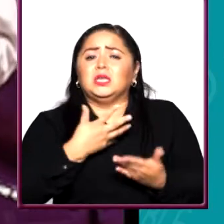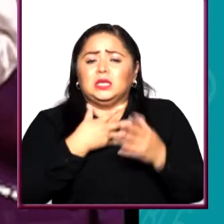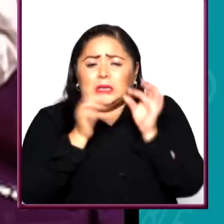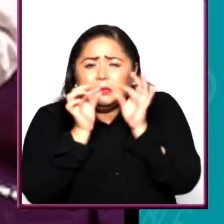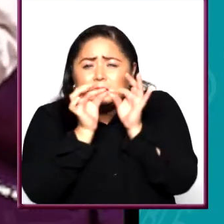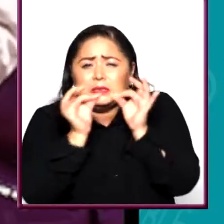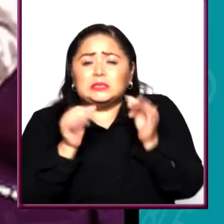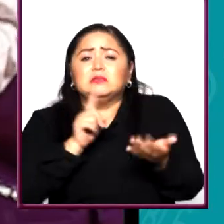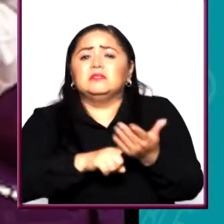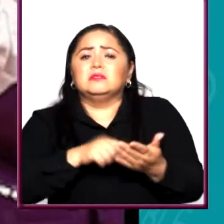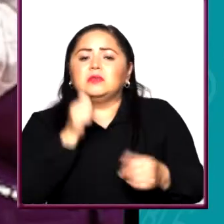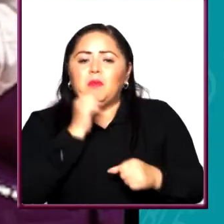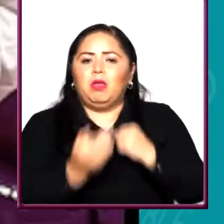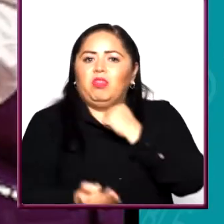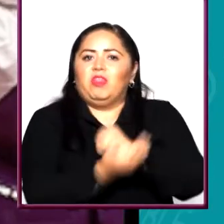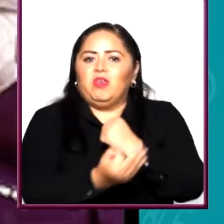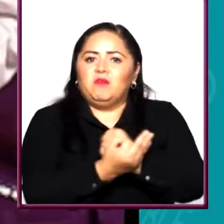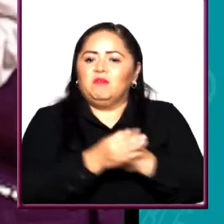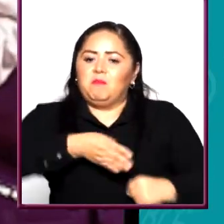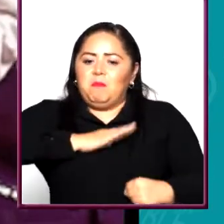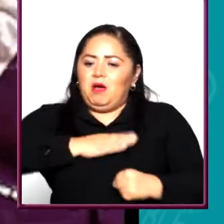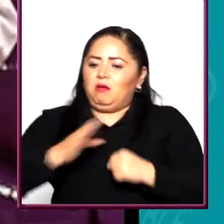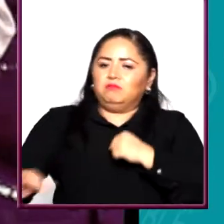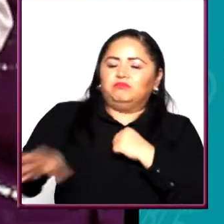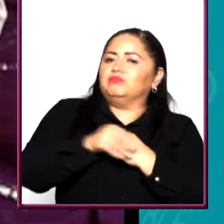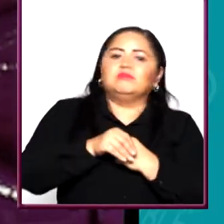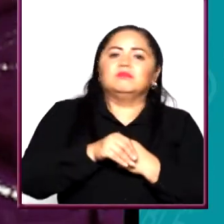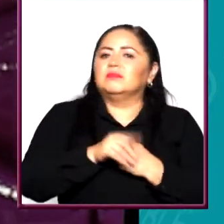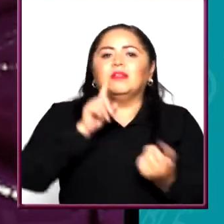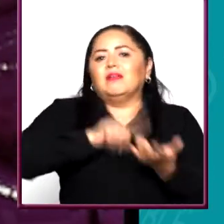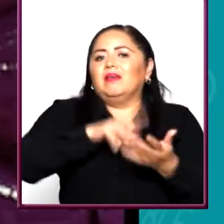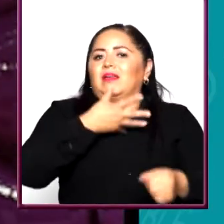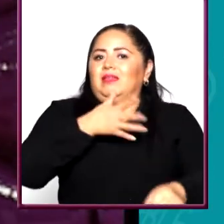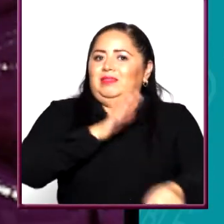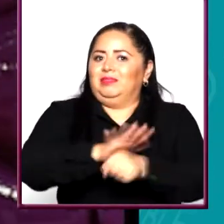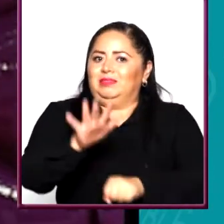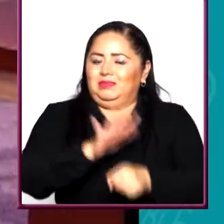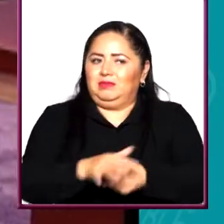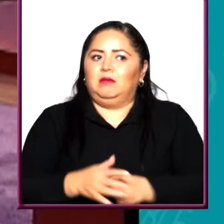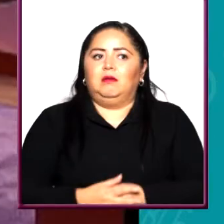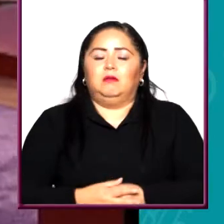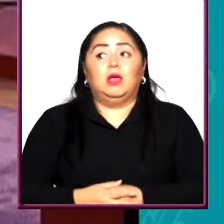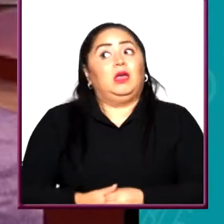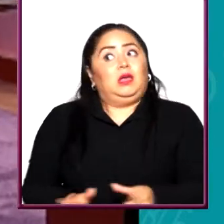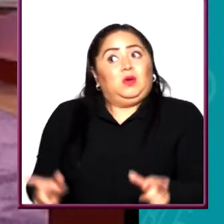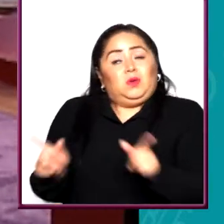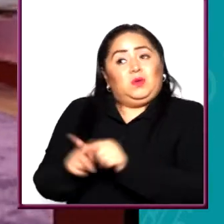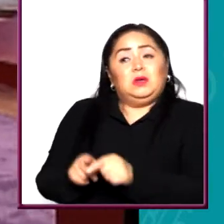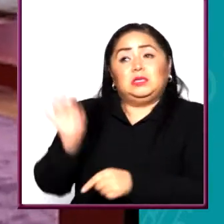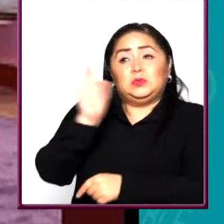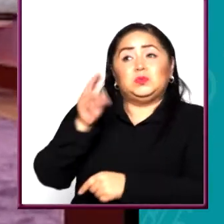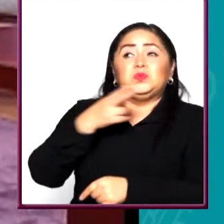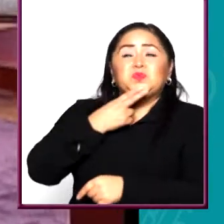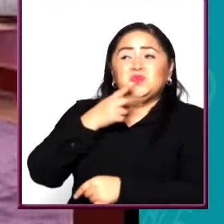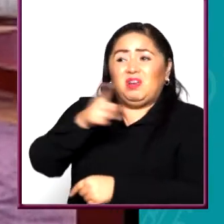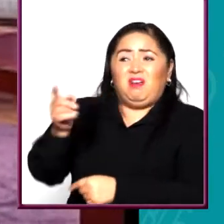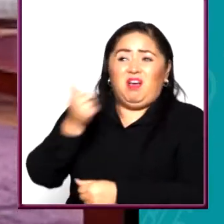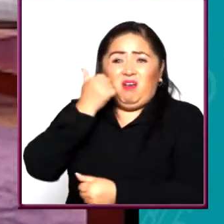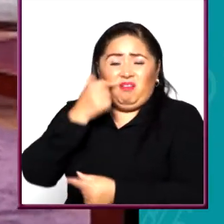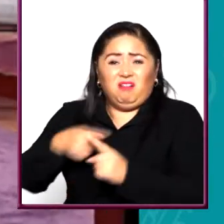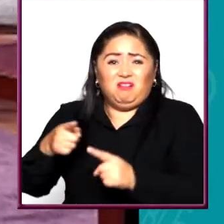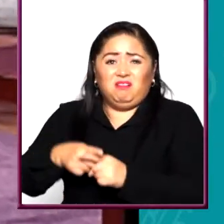pequeños bacilos que se encargan de defenderte contra bacterias que causan infección. En conclusión, si usas esas